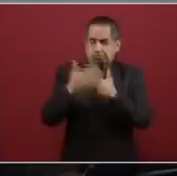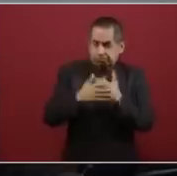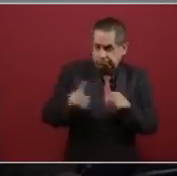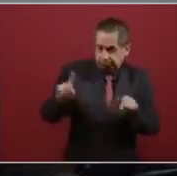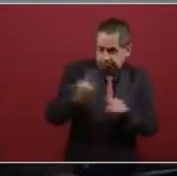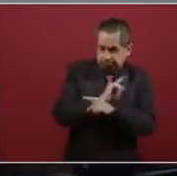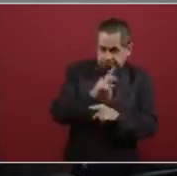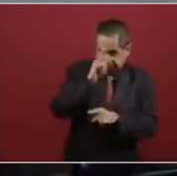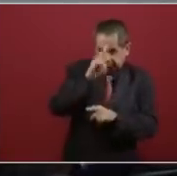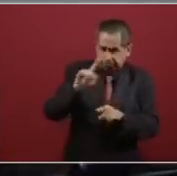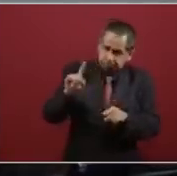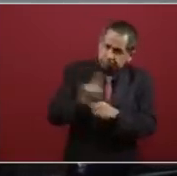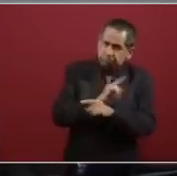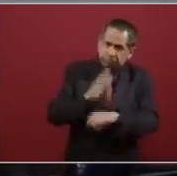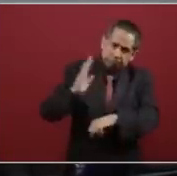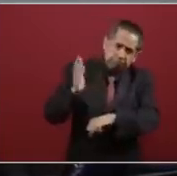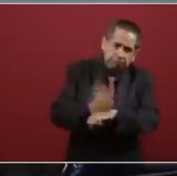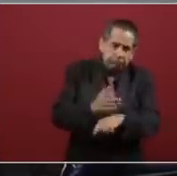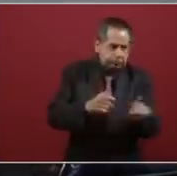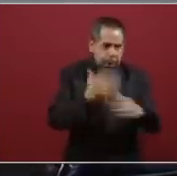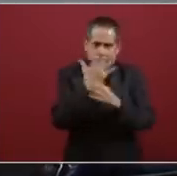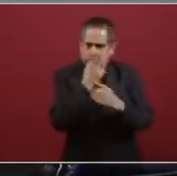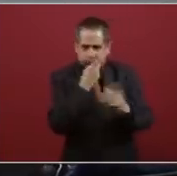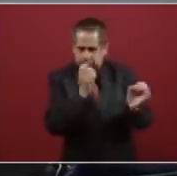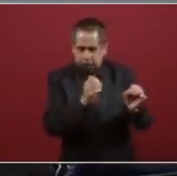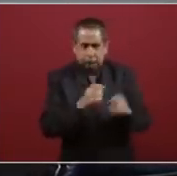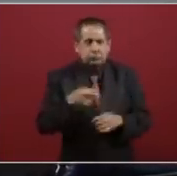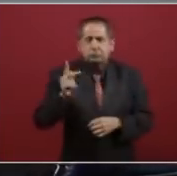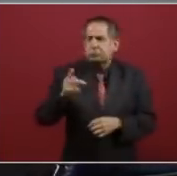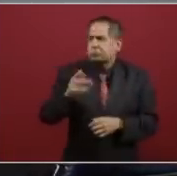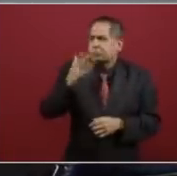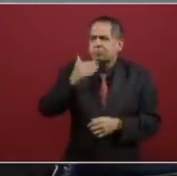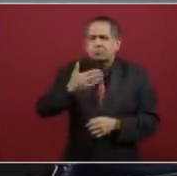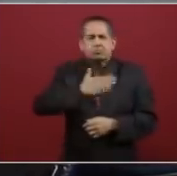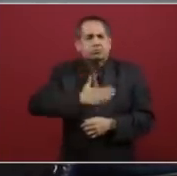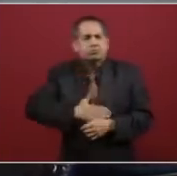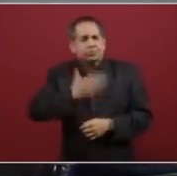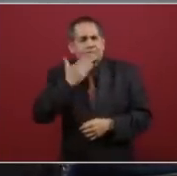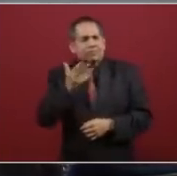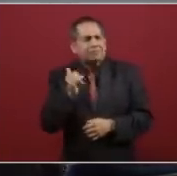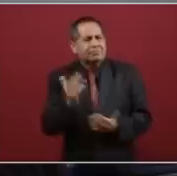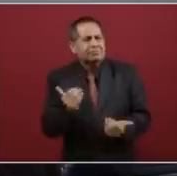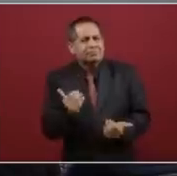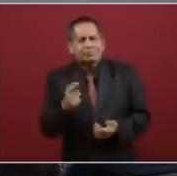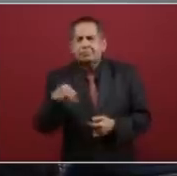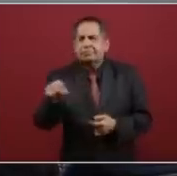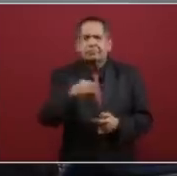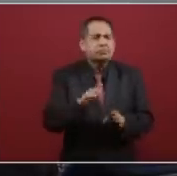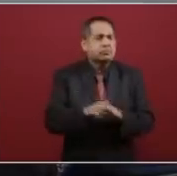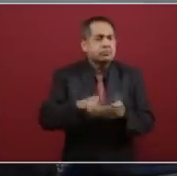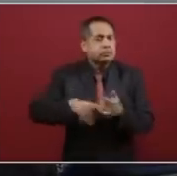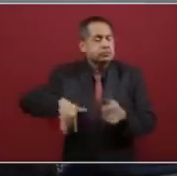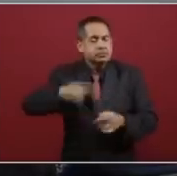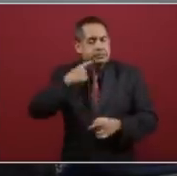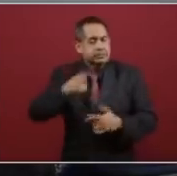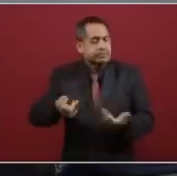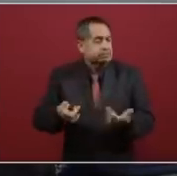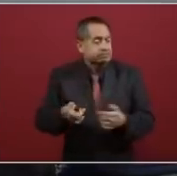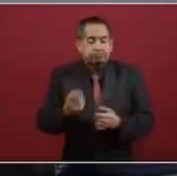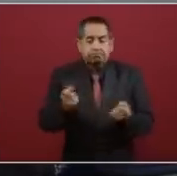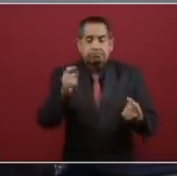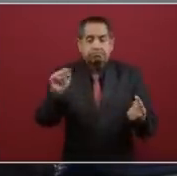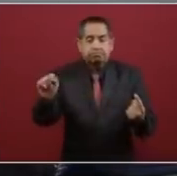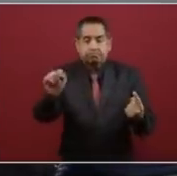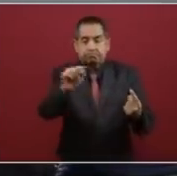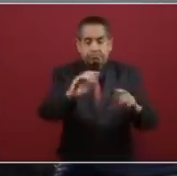inconformidad acerca de la poca justicia que se está viendo, de realmente encontrar, como dicen aquí, hay lugares donde